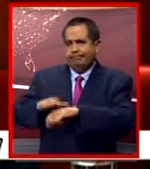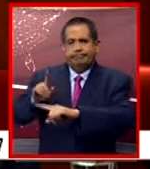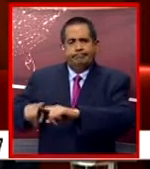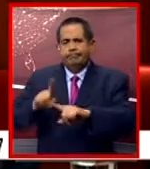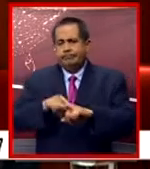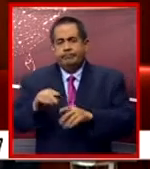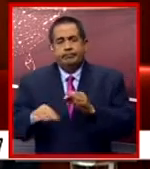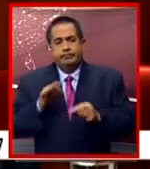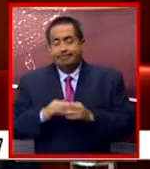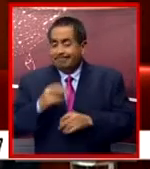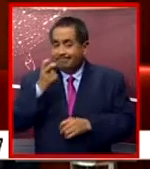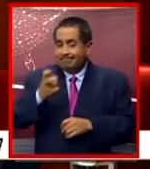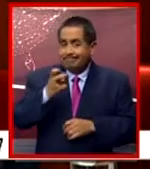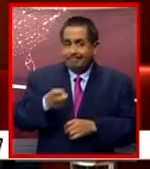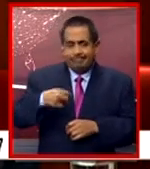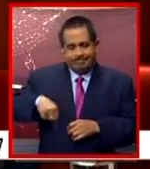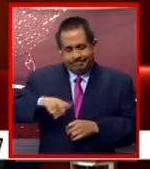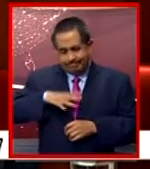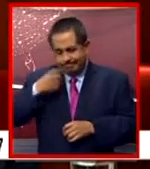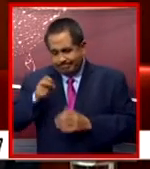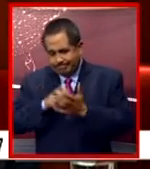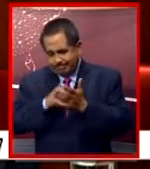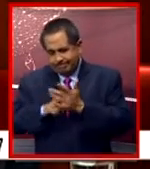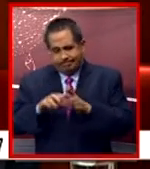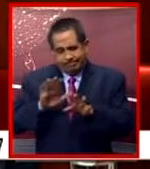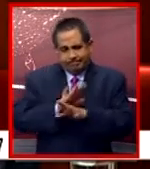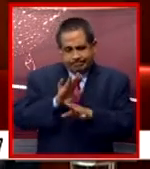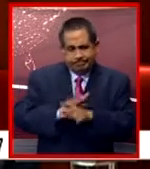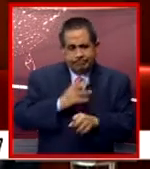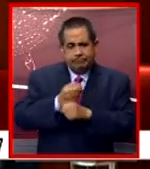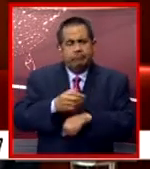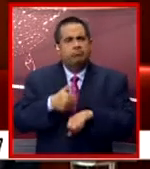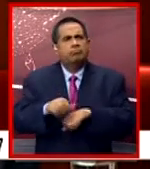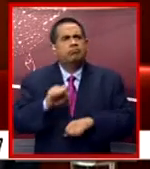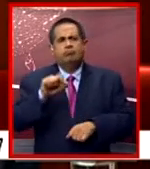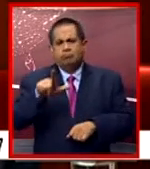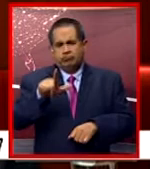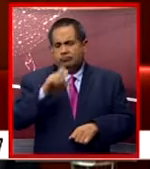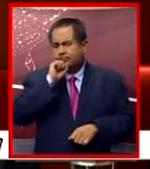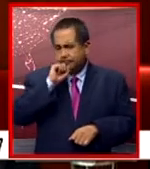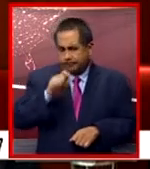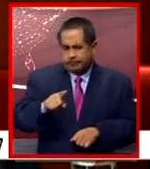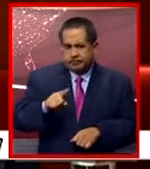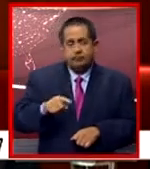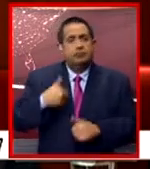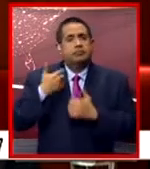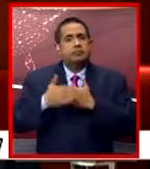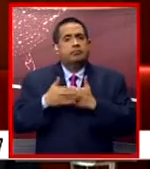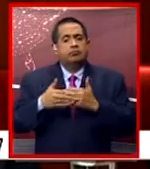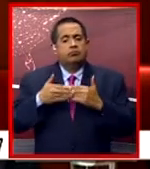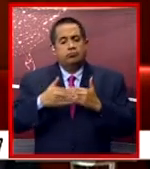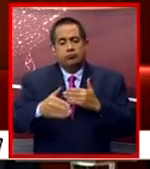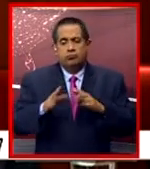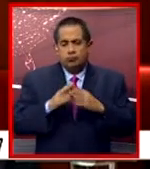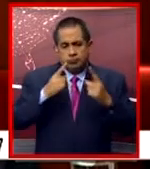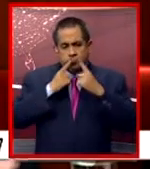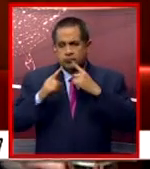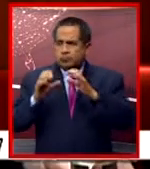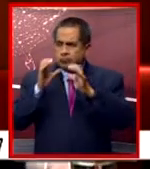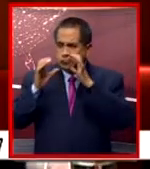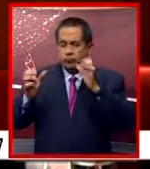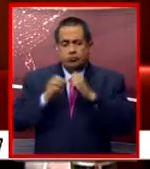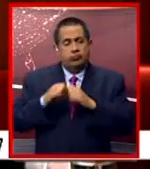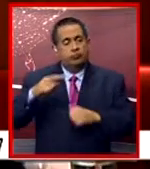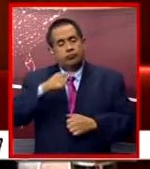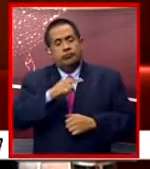ahí donde estamos teniendo que hacer esfuerzos de reconducción en el 17 y en donde habremos de proponer en diálogo y en cooperación con